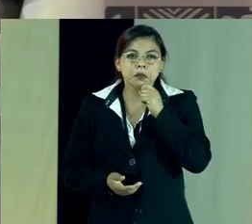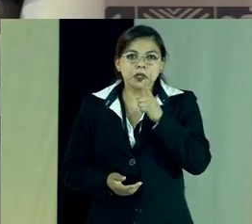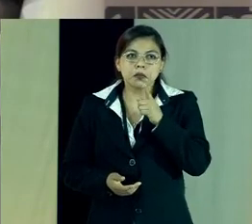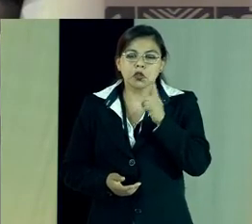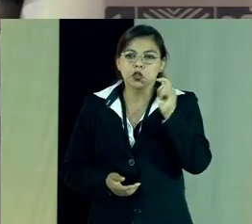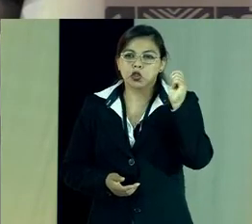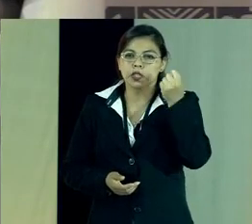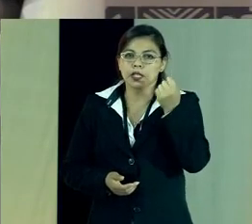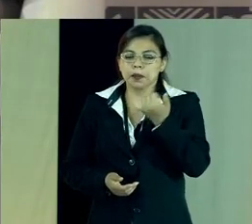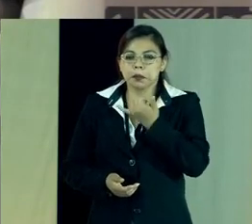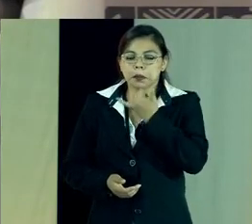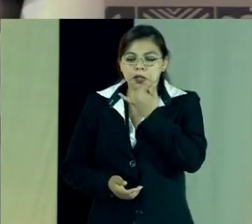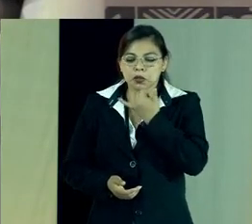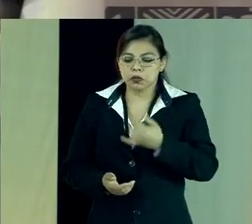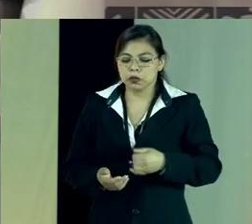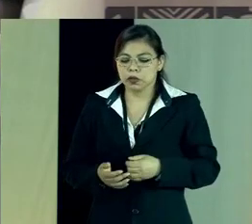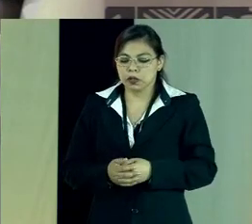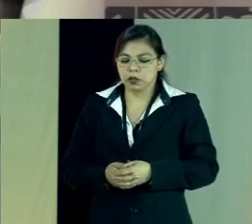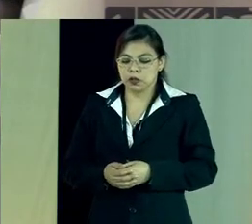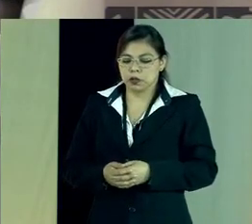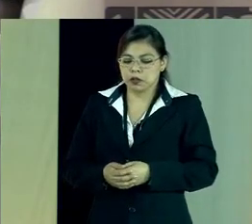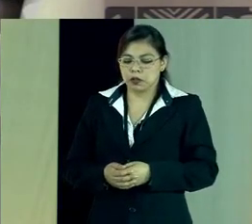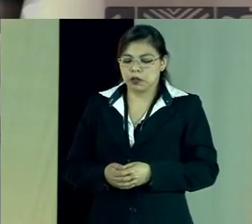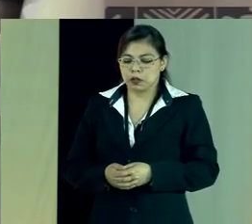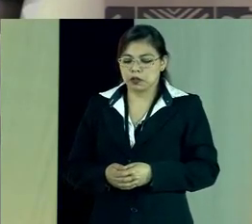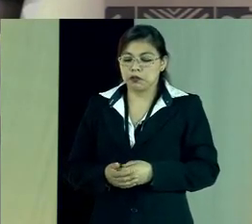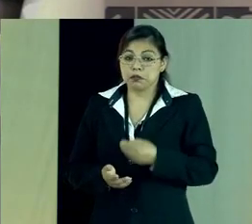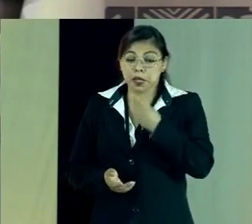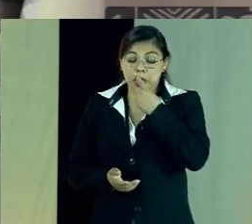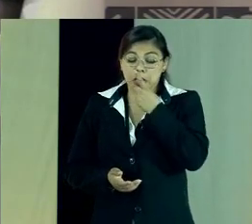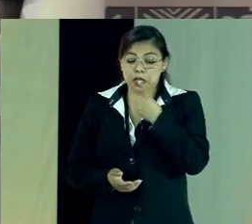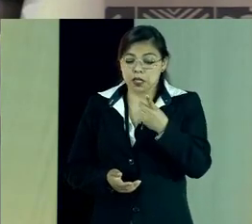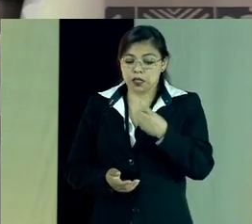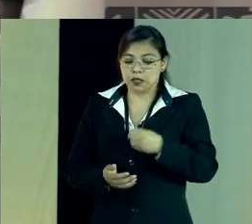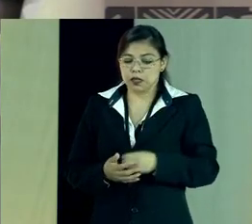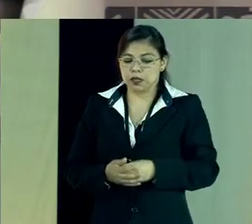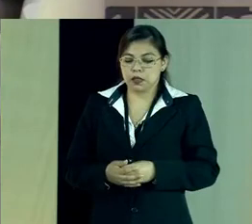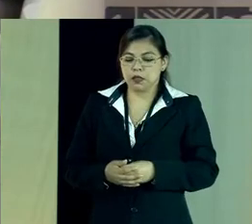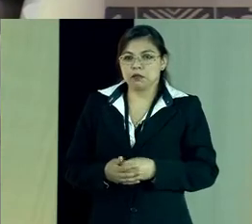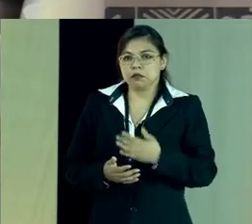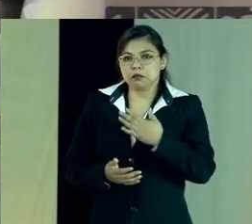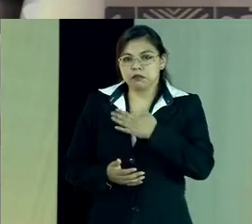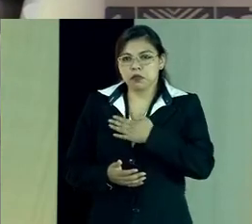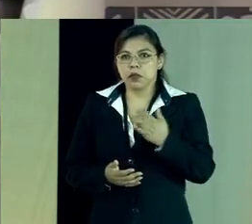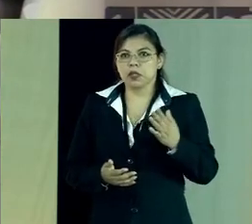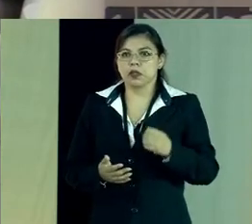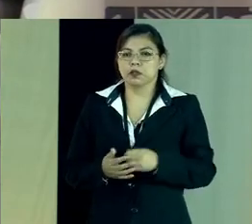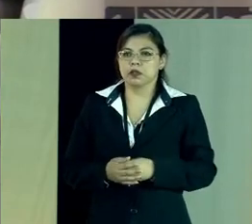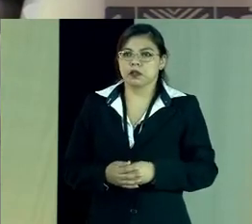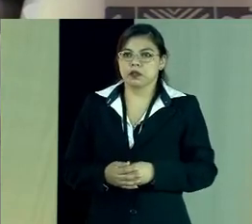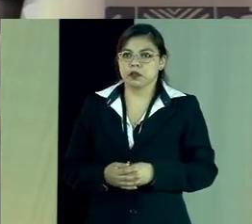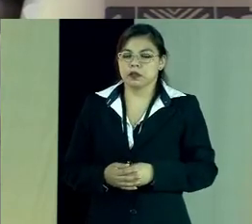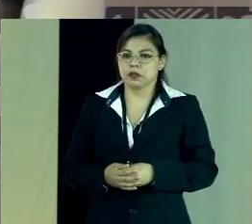perdón y decía bueno este